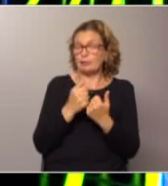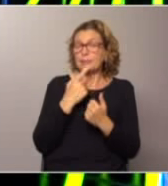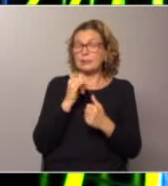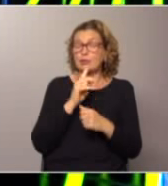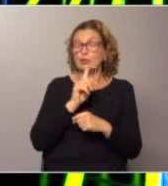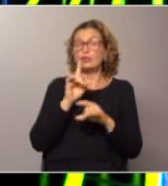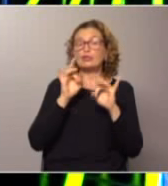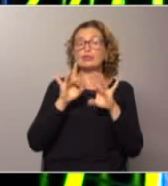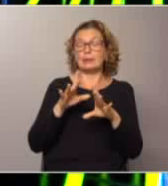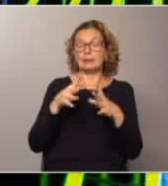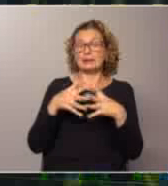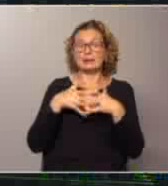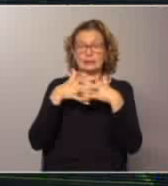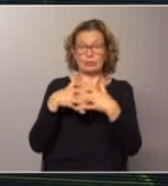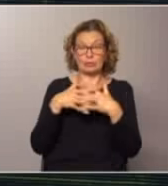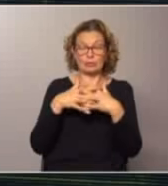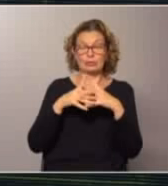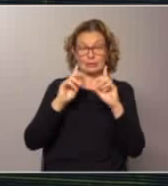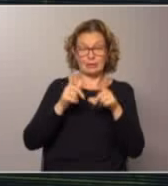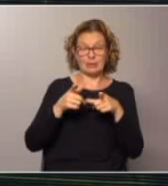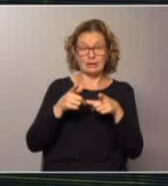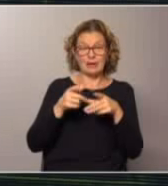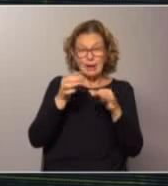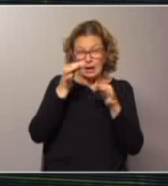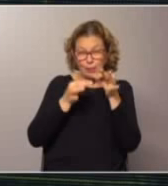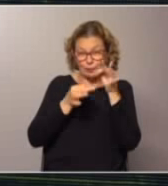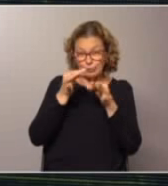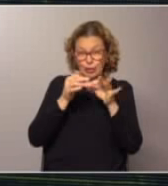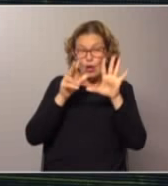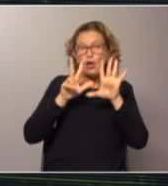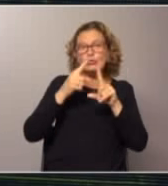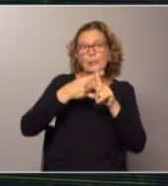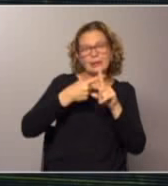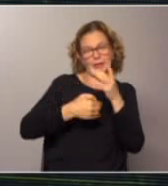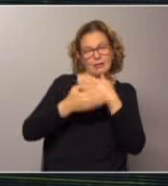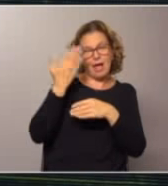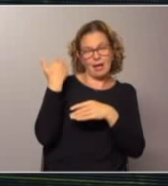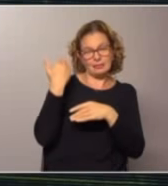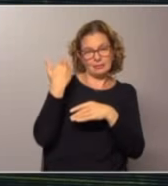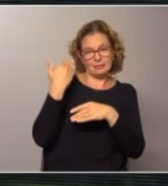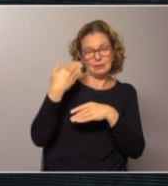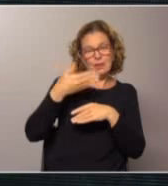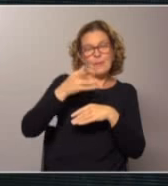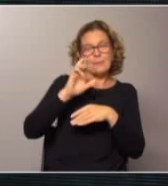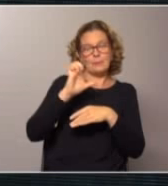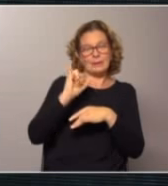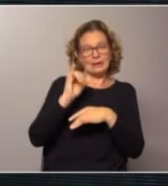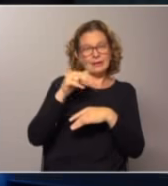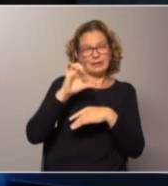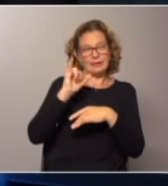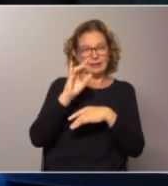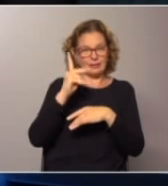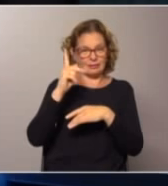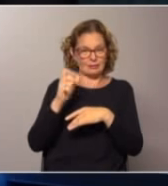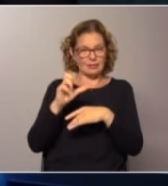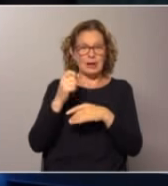sólo en eeuu incluso el laboratorio de lo que pasó en eeuu fue ocho meses antes para en el break city que fue la primer gran sorpresa